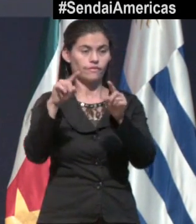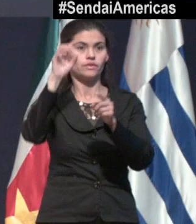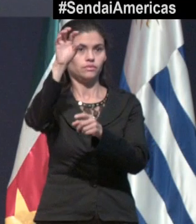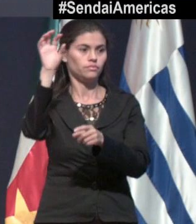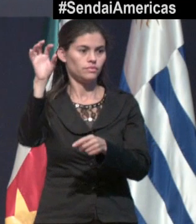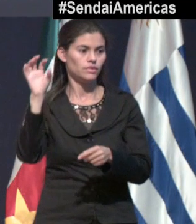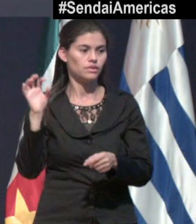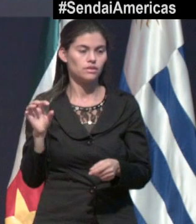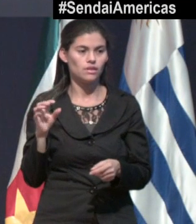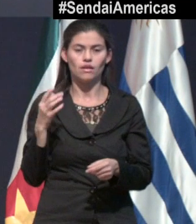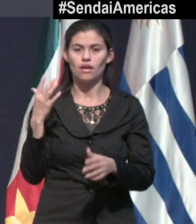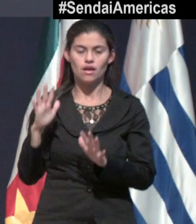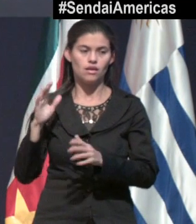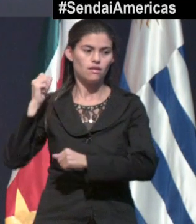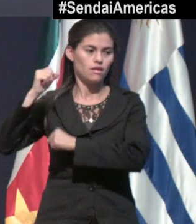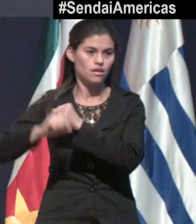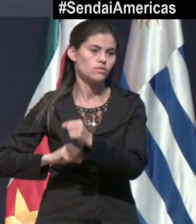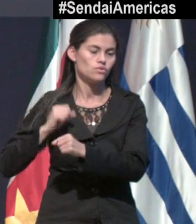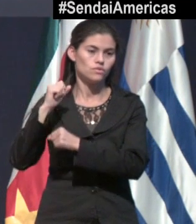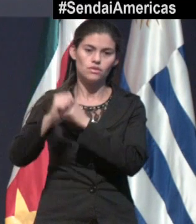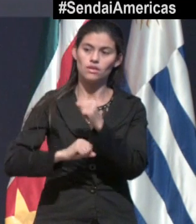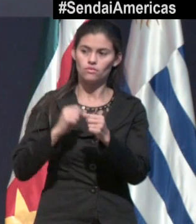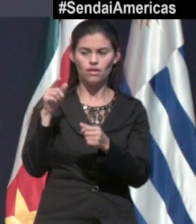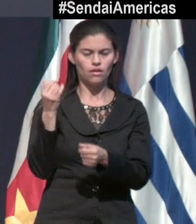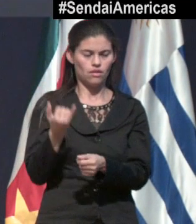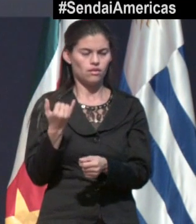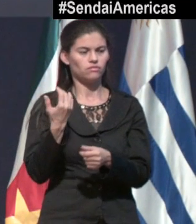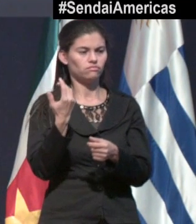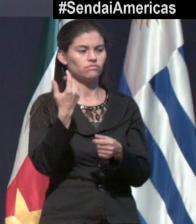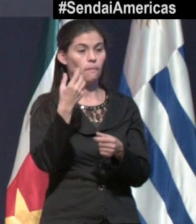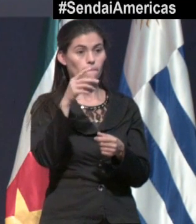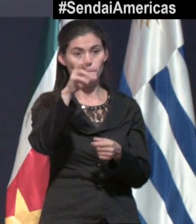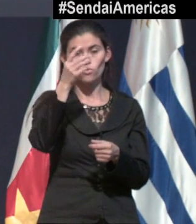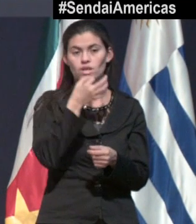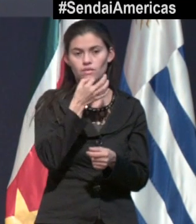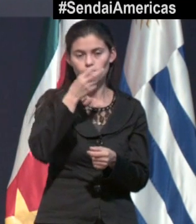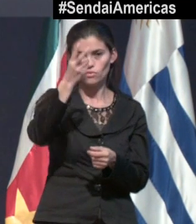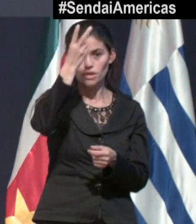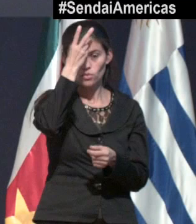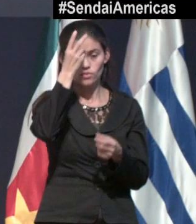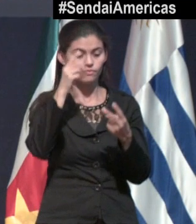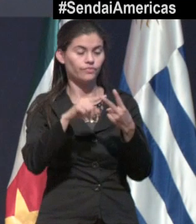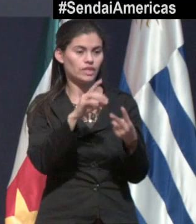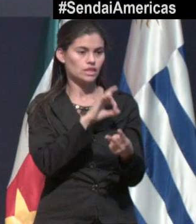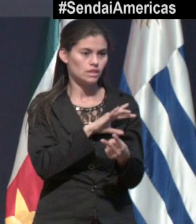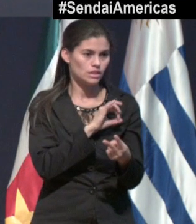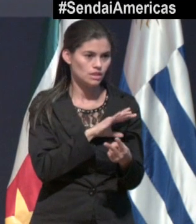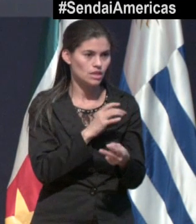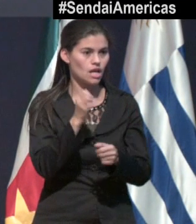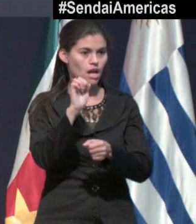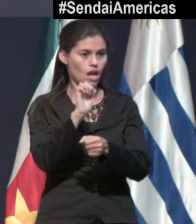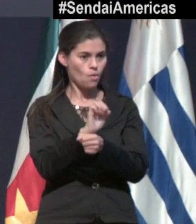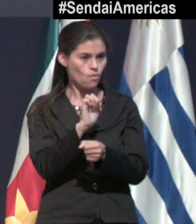países todos los años. Y aquí hay varios países en la región: Perú, Chile,